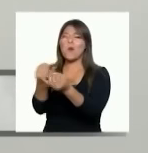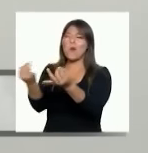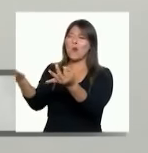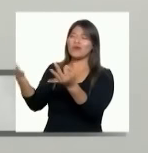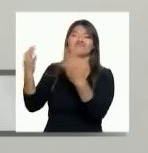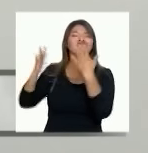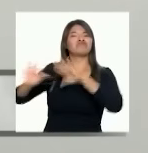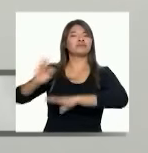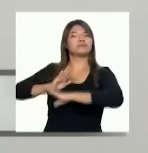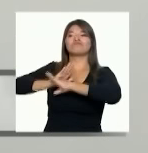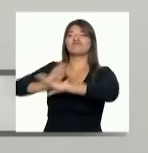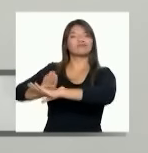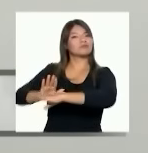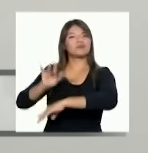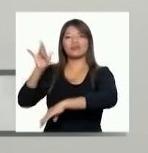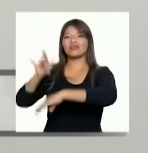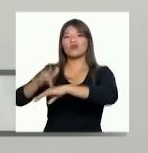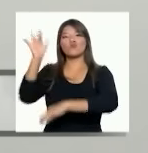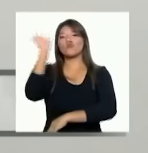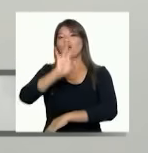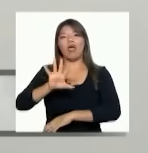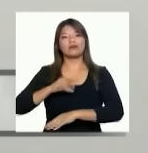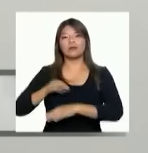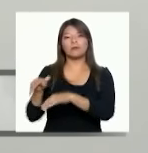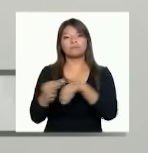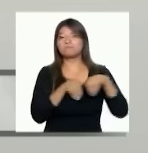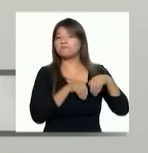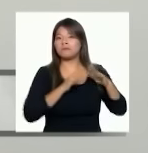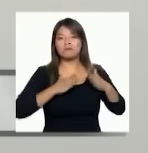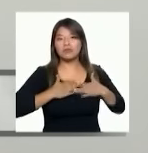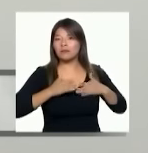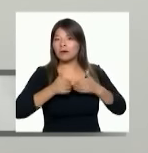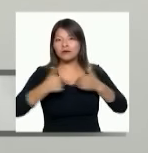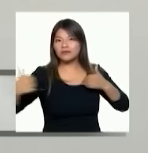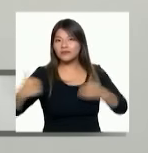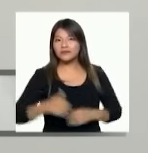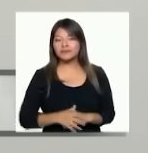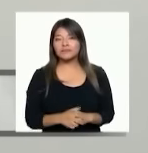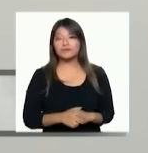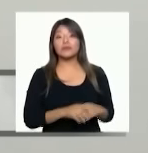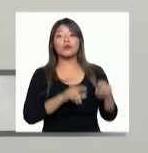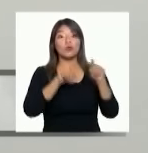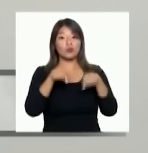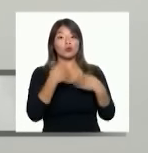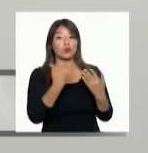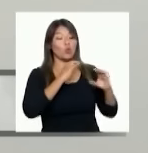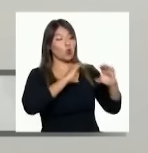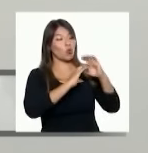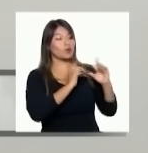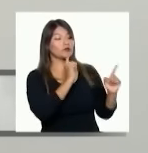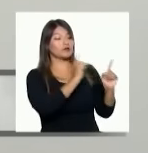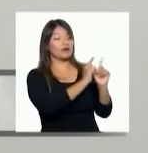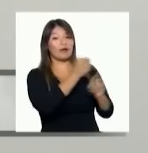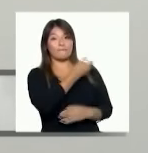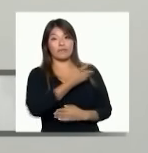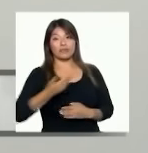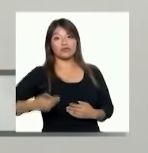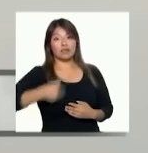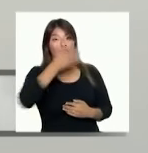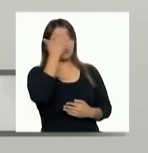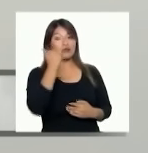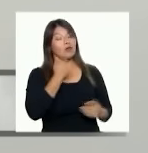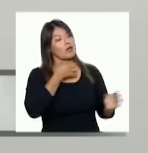Cuando ha estado fuera, no ha tenido la posibilidad de salir inmediatamente y ya esta bola ha crecido